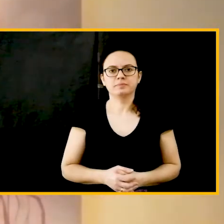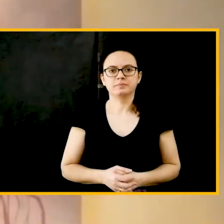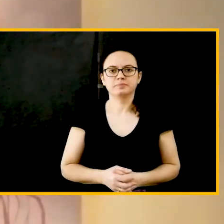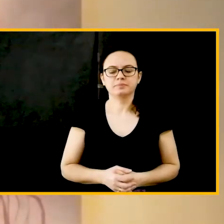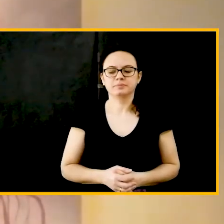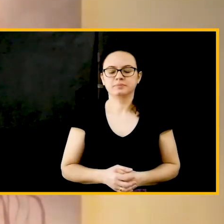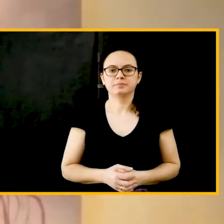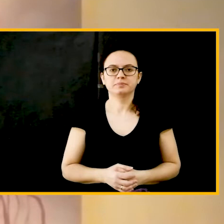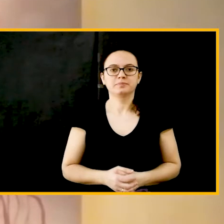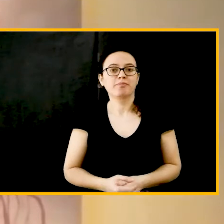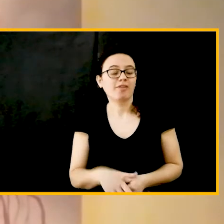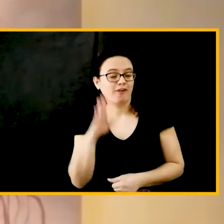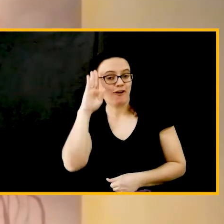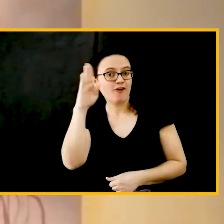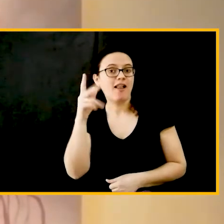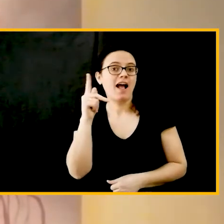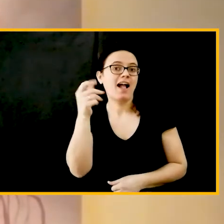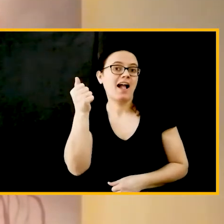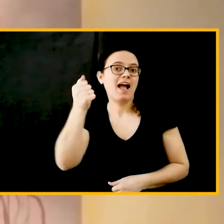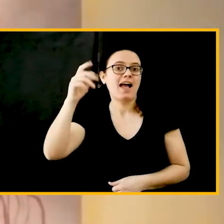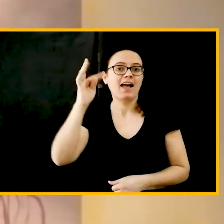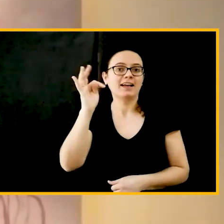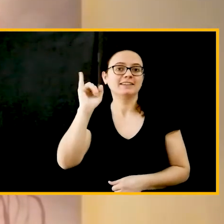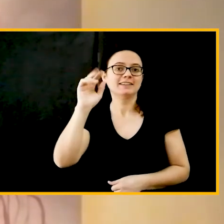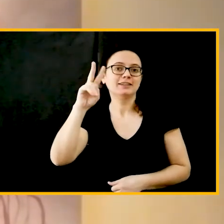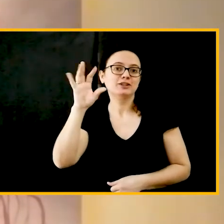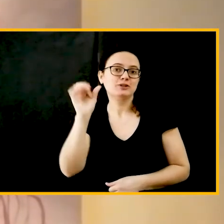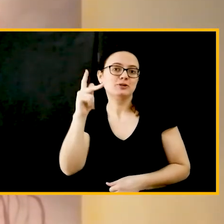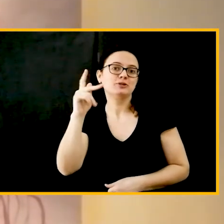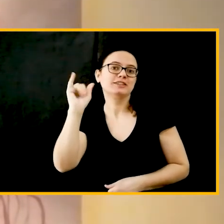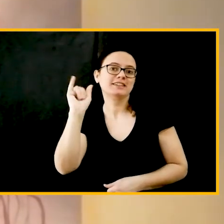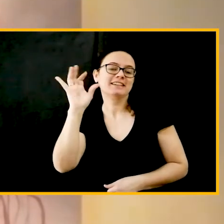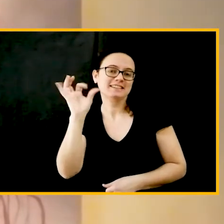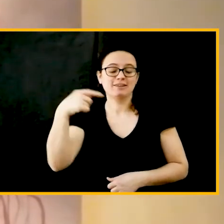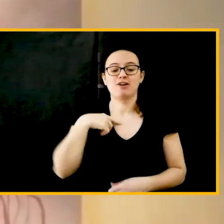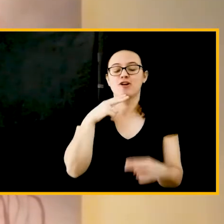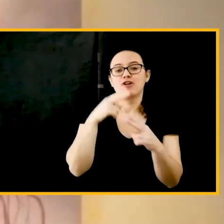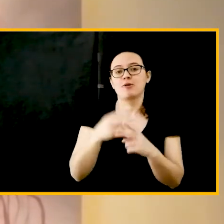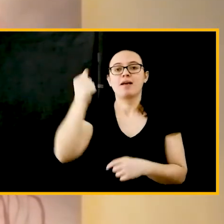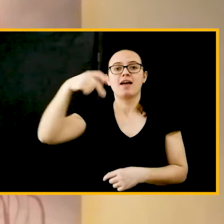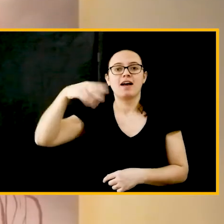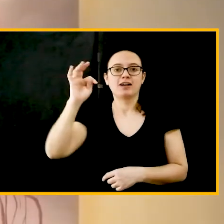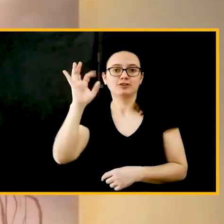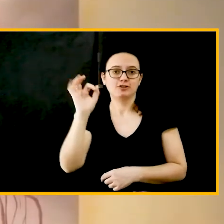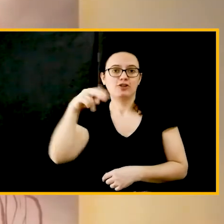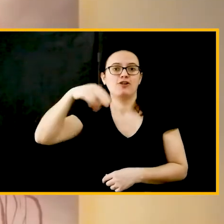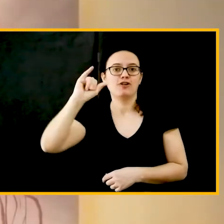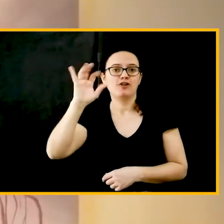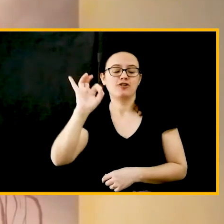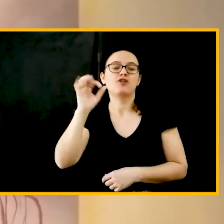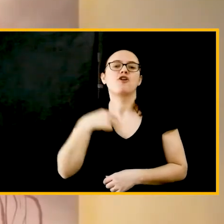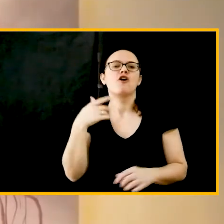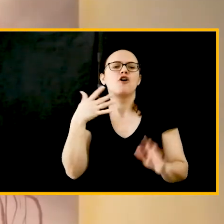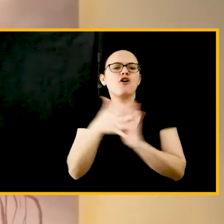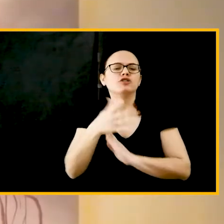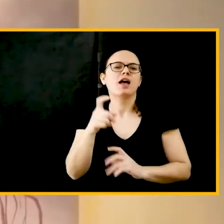Hola, Gatiuskis. Yo soy Antonio de Ecléctico Colas y voy a contaros cómo hacer un collage. ¿Qué es un collage?